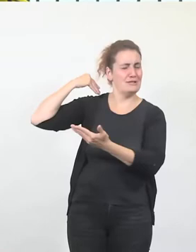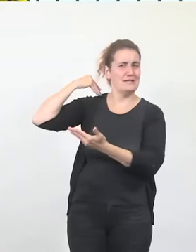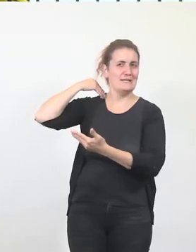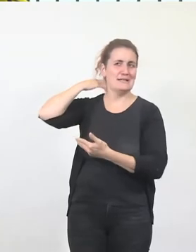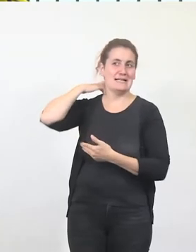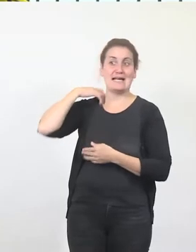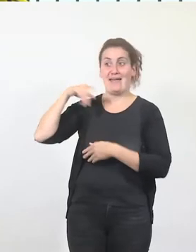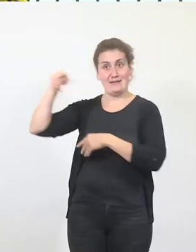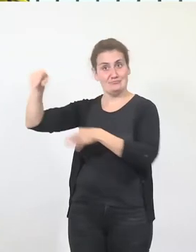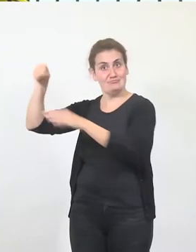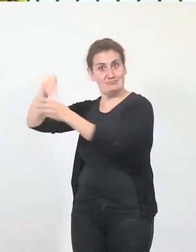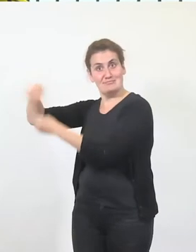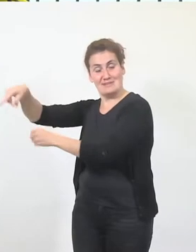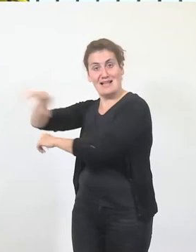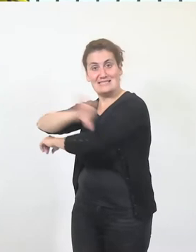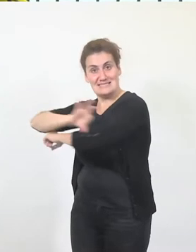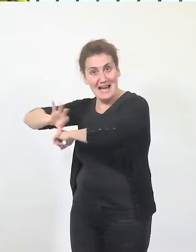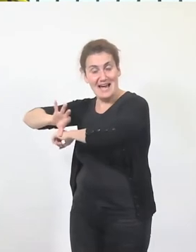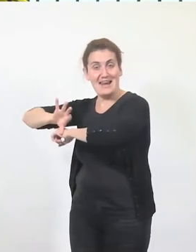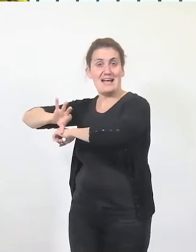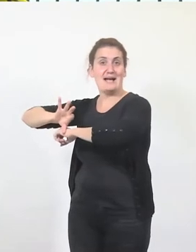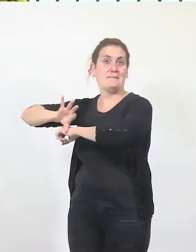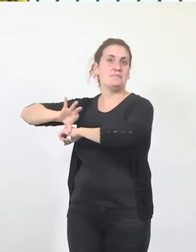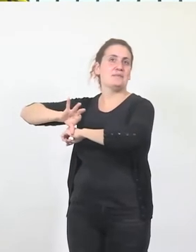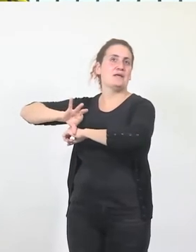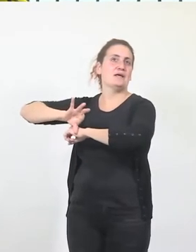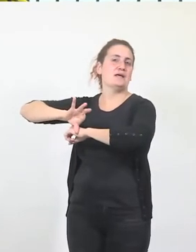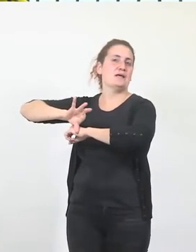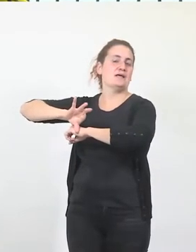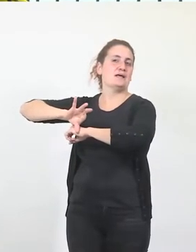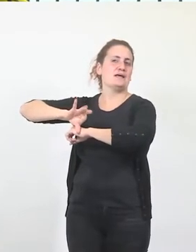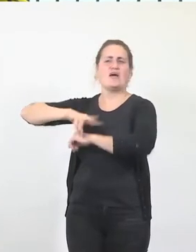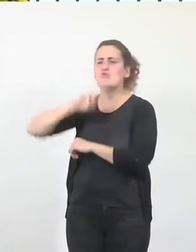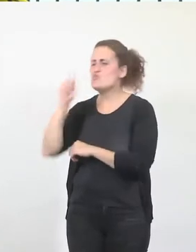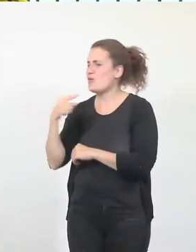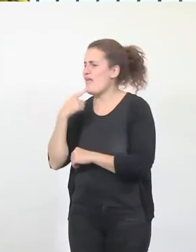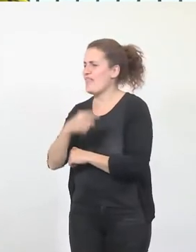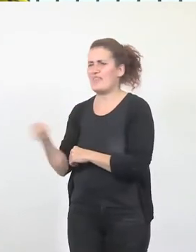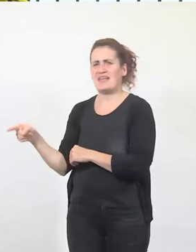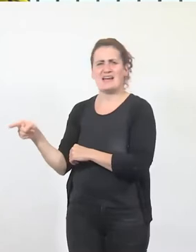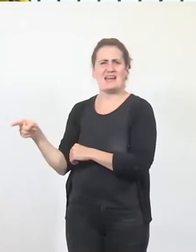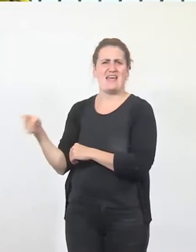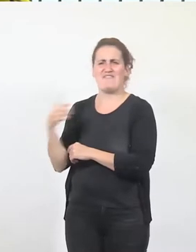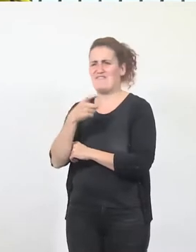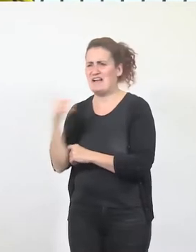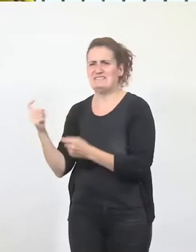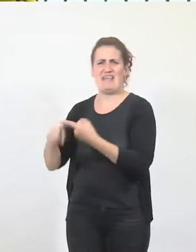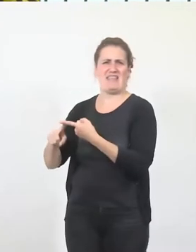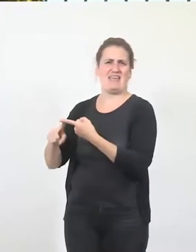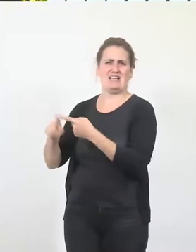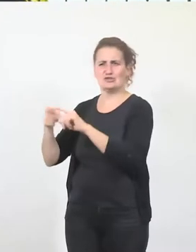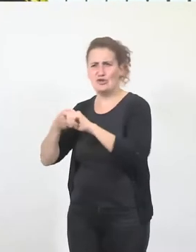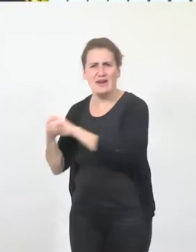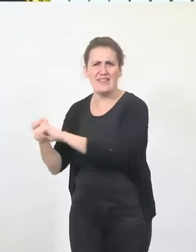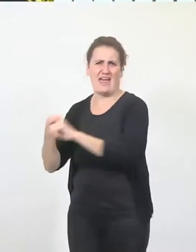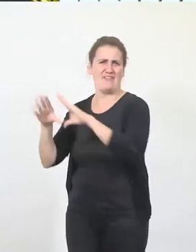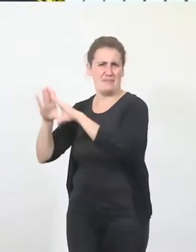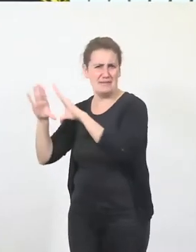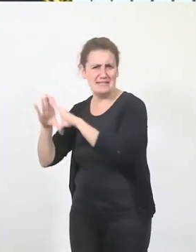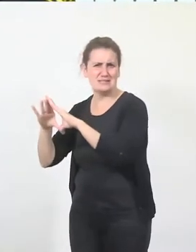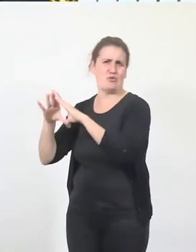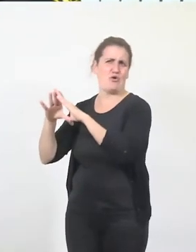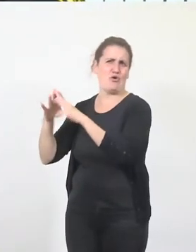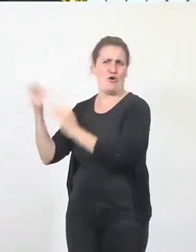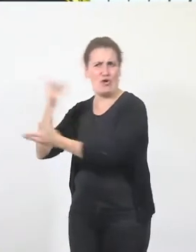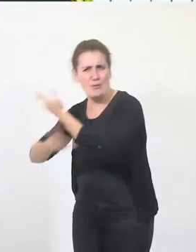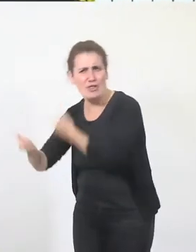estado en el Sáhara, a las que no se le va a poder nunca reprochar falta de activismo, de solidaridad, de feminismo.